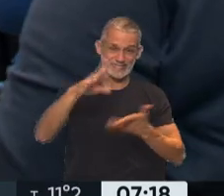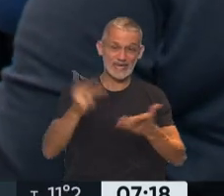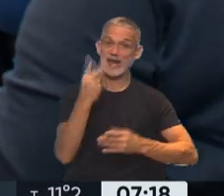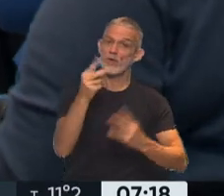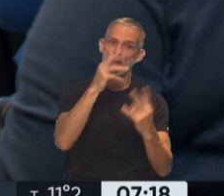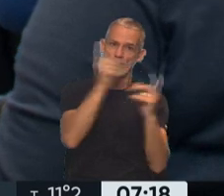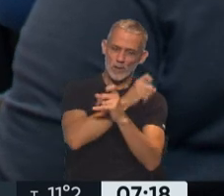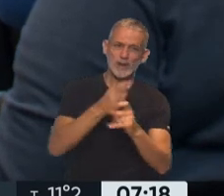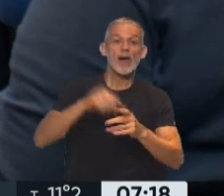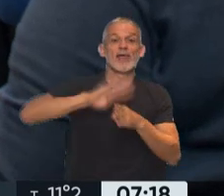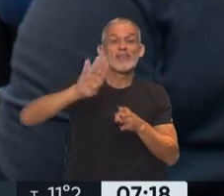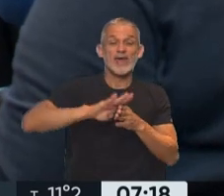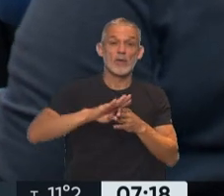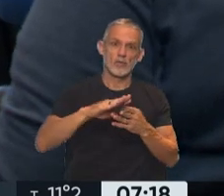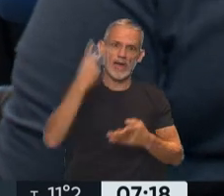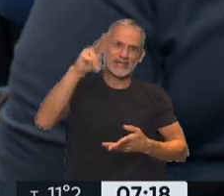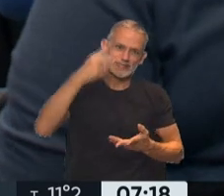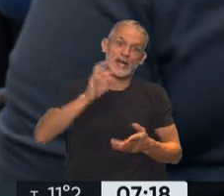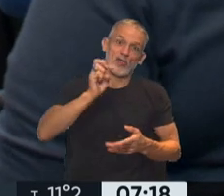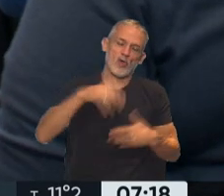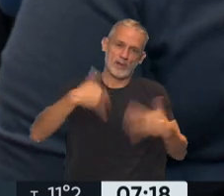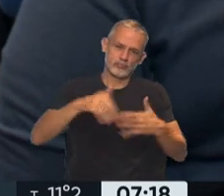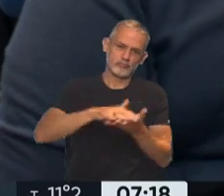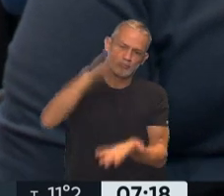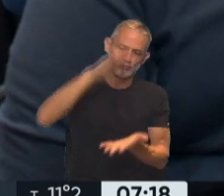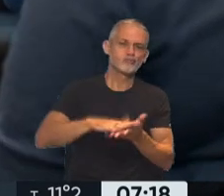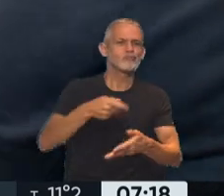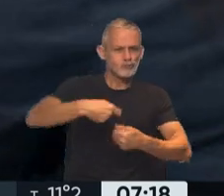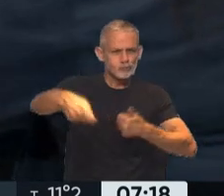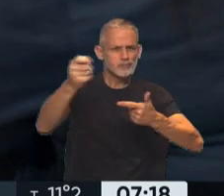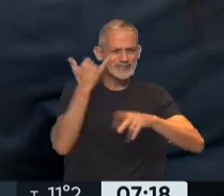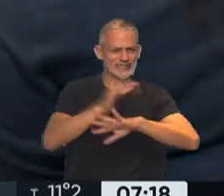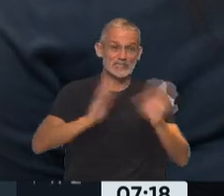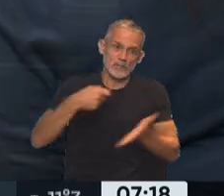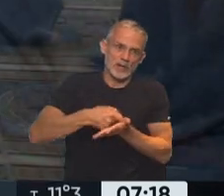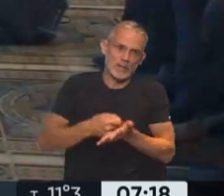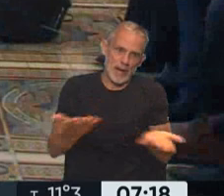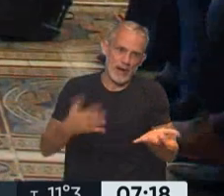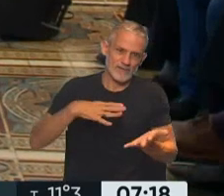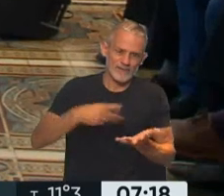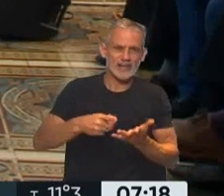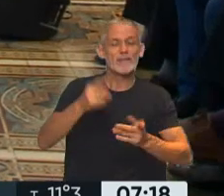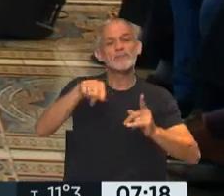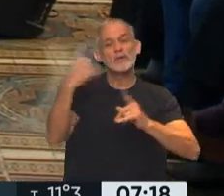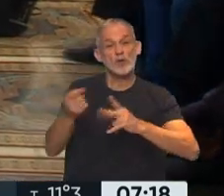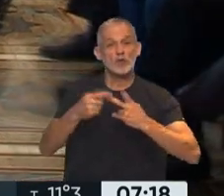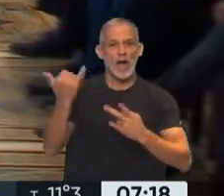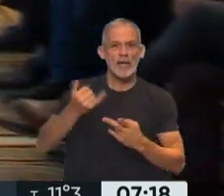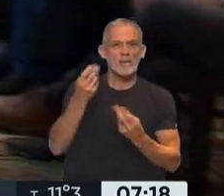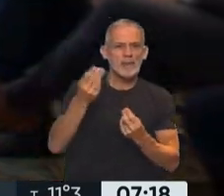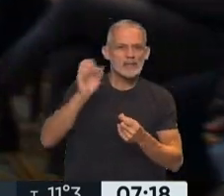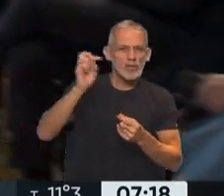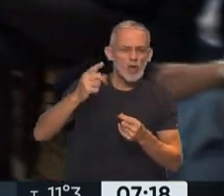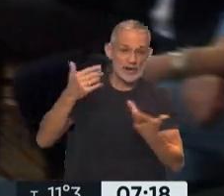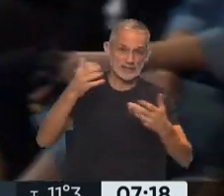uno es una deuda externa en dólares muy significativa que hemos refinanciado pero que hay que pagar y por otro lado una enorme cantidad de recursos